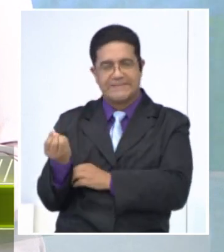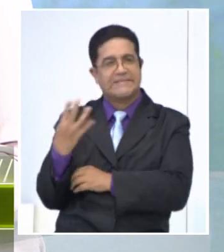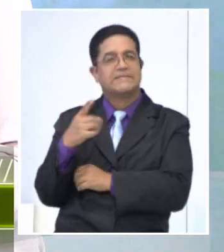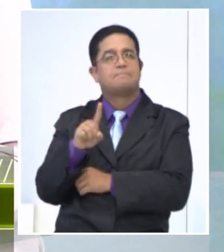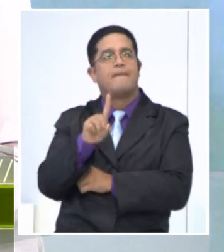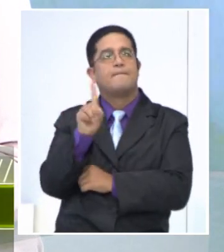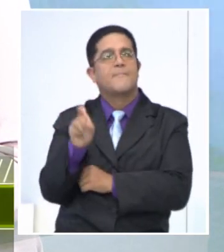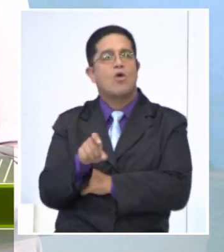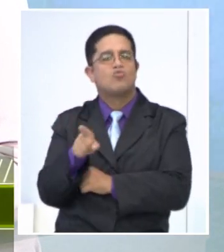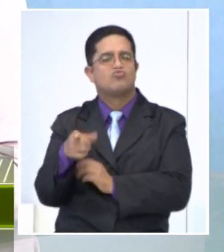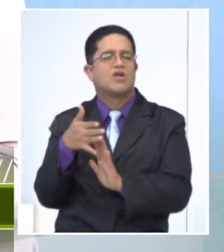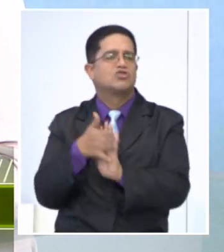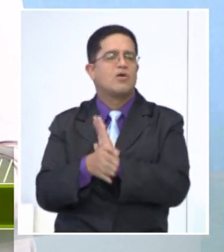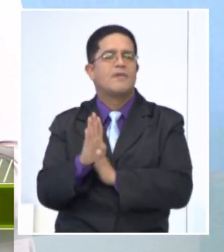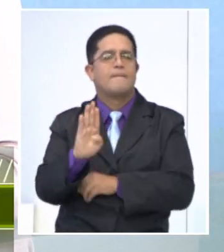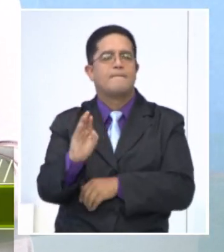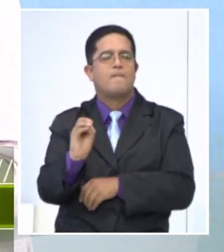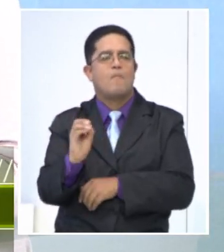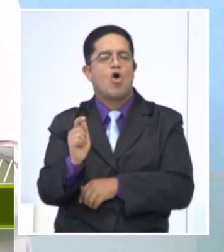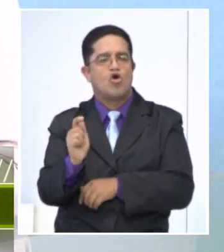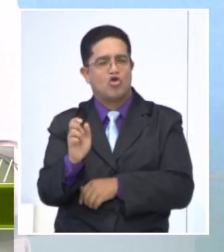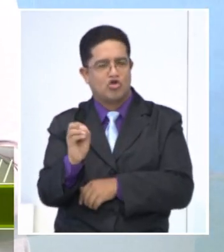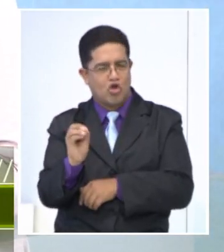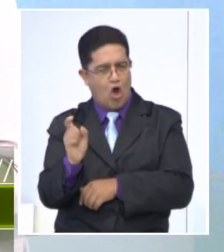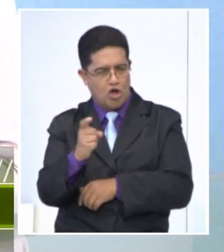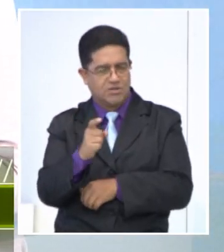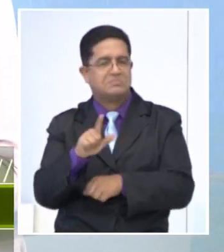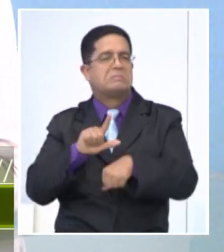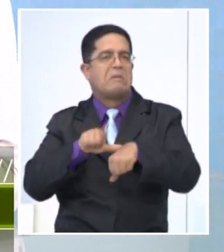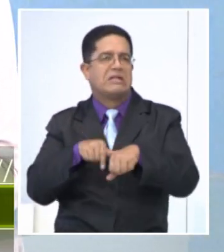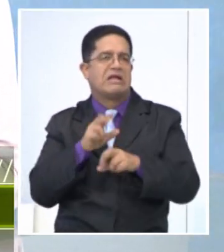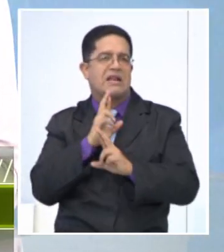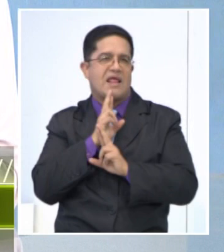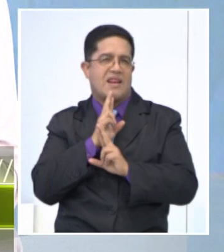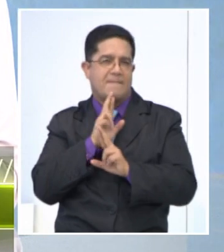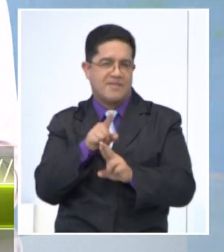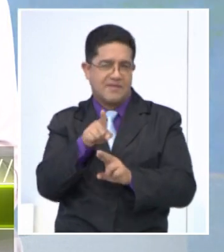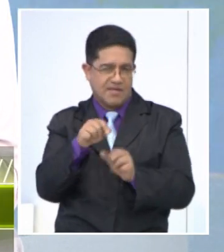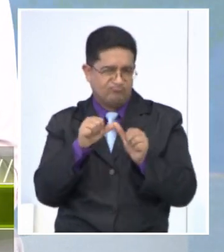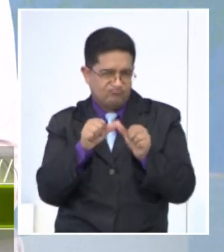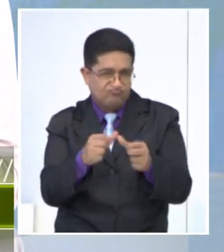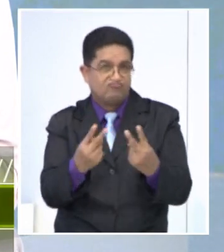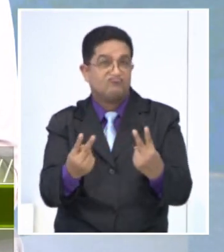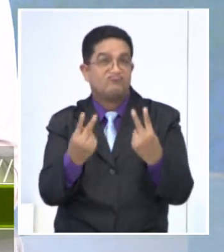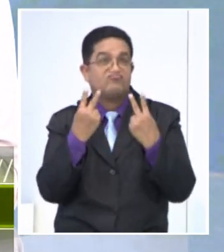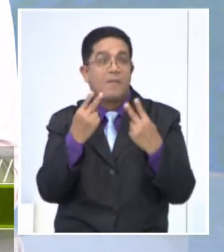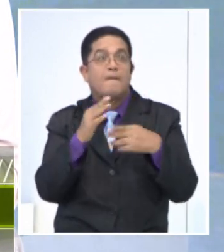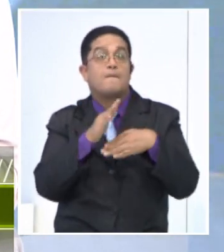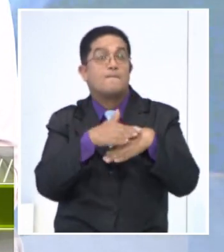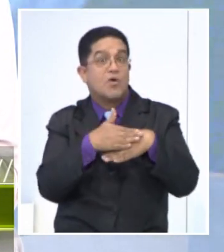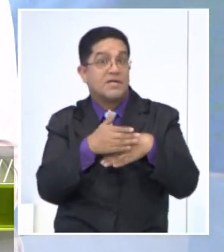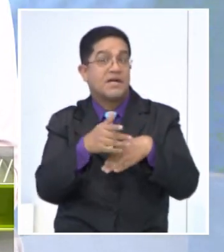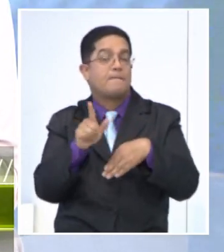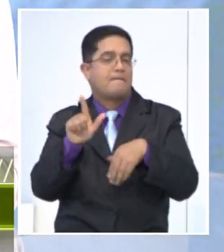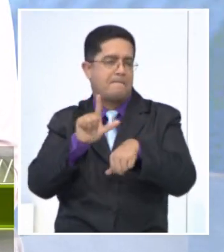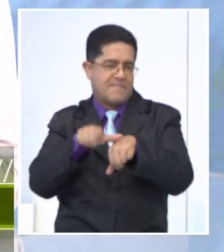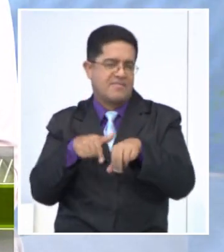de la toxina botulínica, la vamos a responder al regreso, así que Keire, no te apartes de la programación porque la vamos a leer cuando